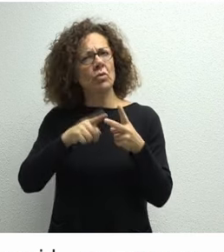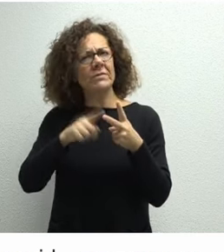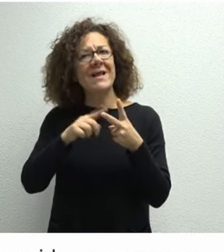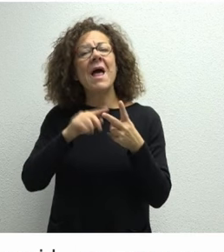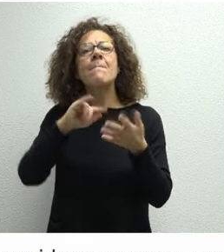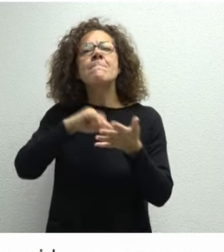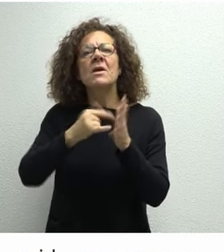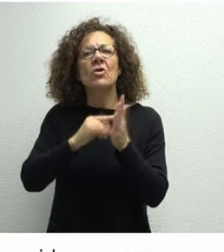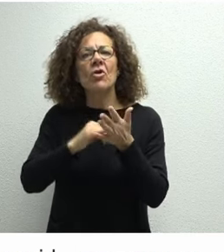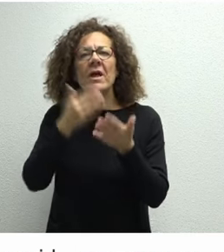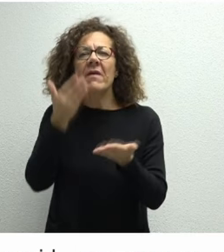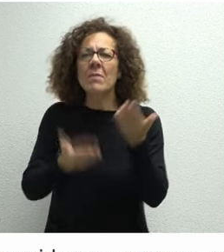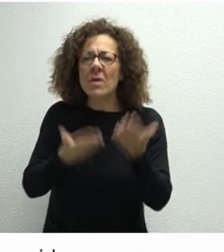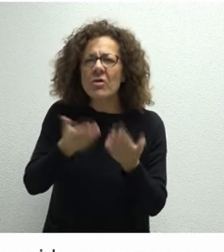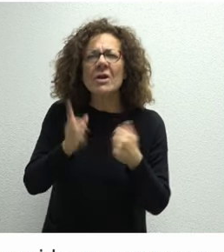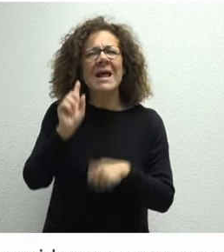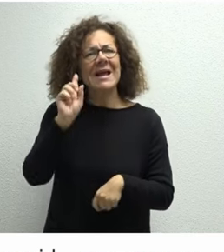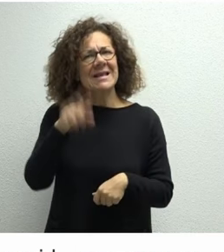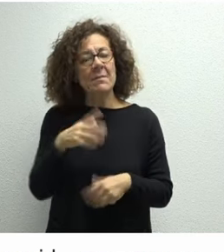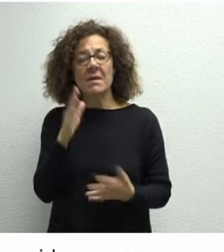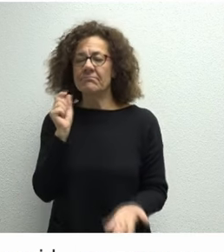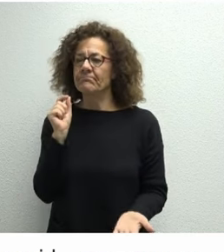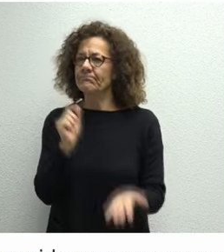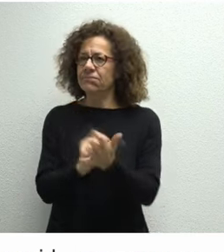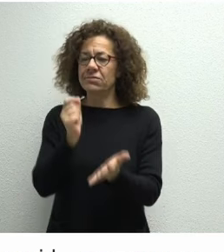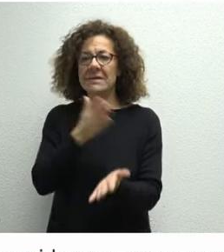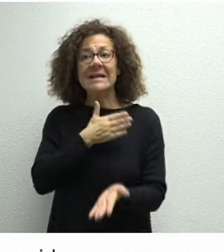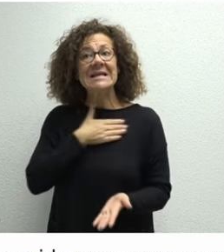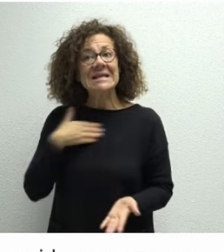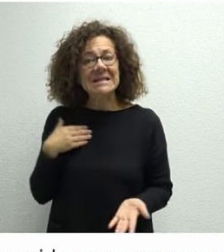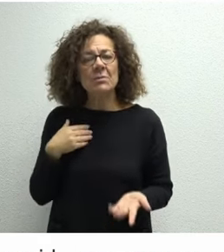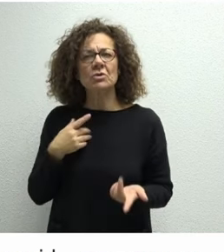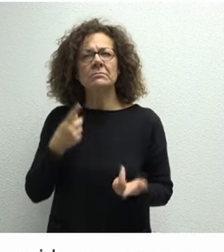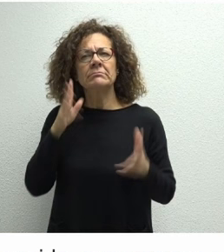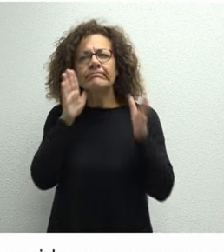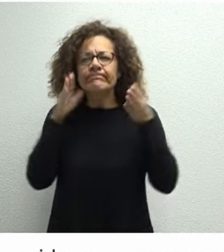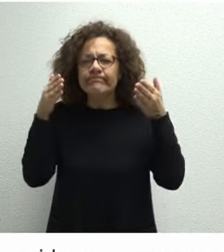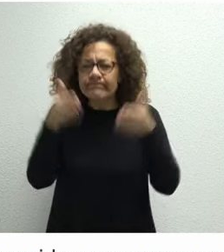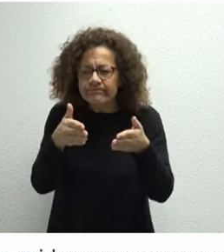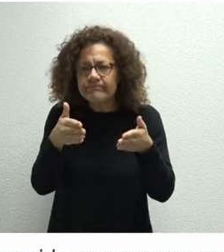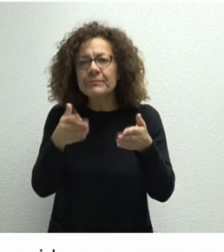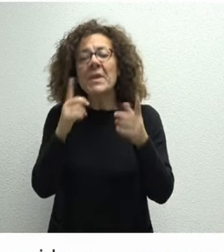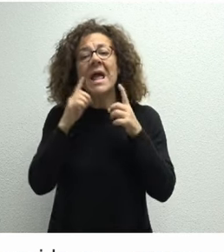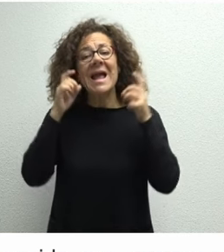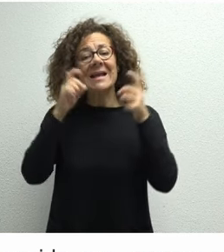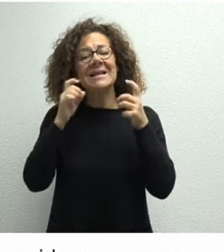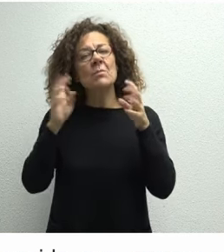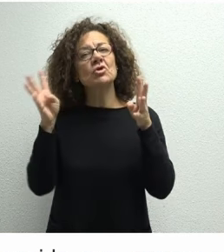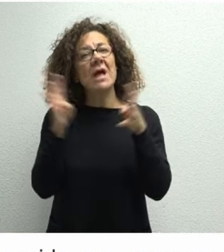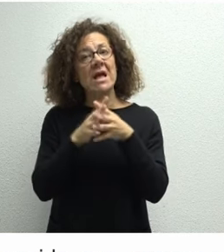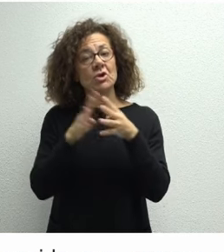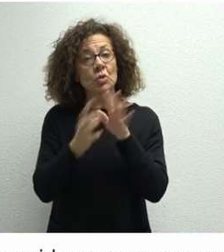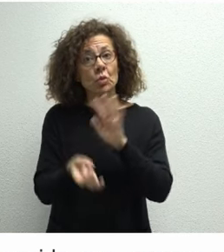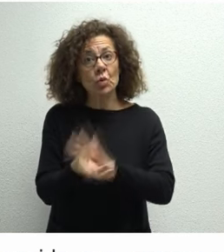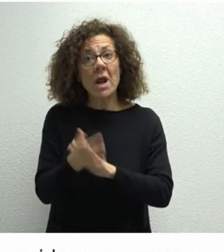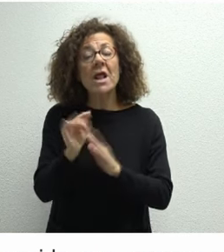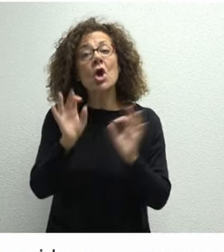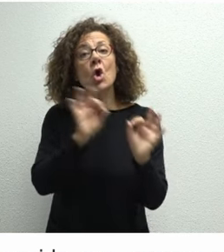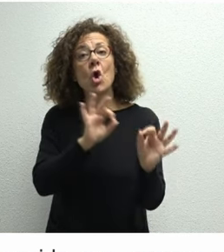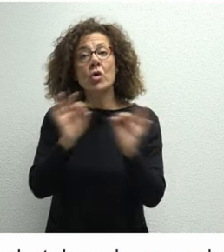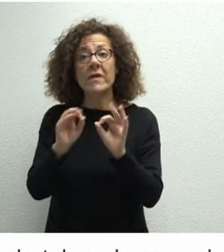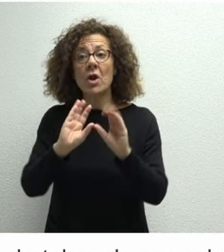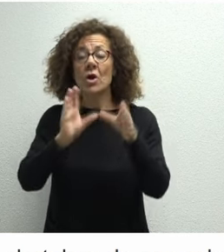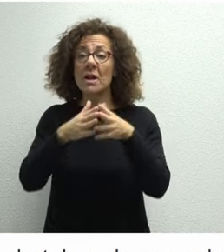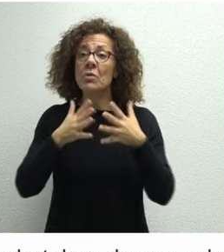metodología de evaluación que también rápidamente intentamos enmarcar intentamos estructurar y coordinar con el